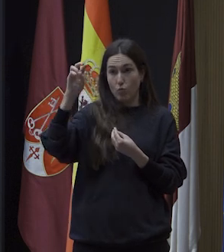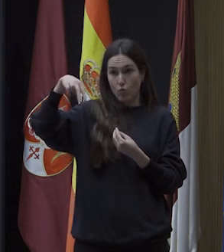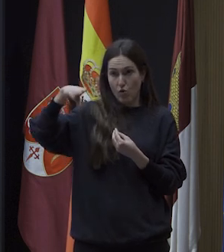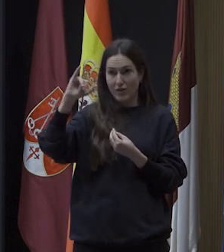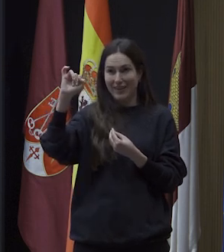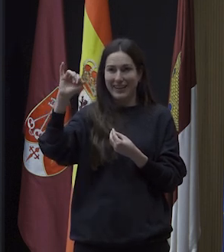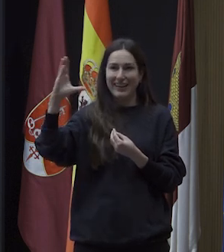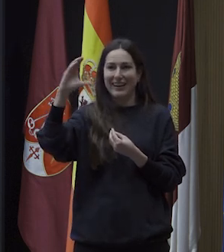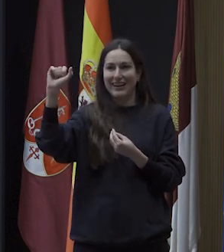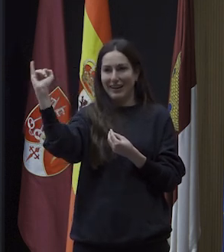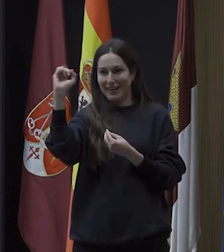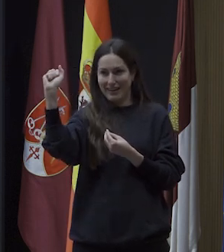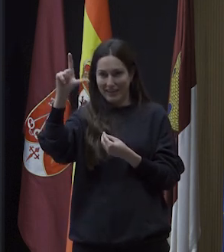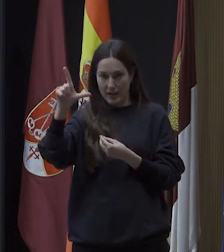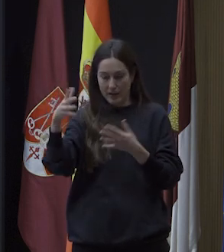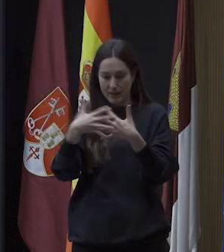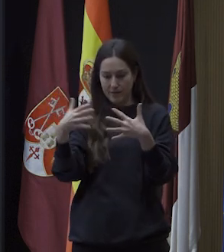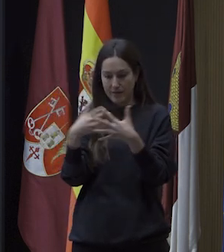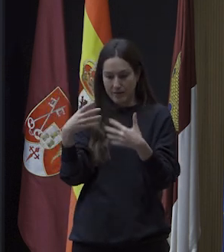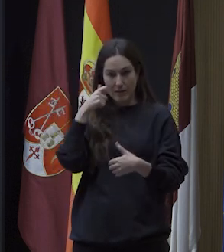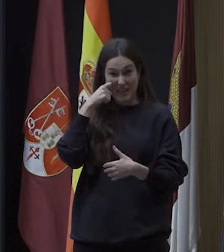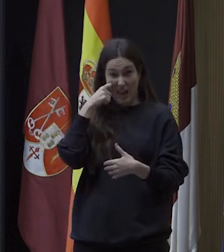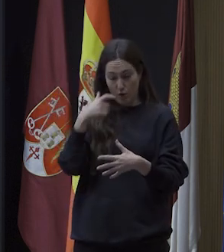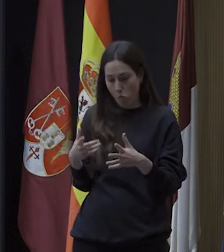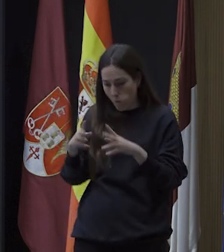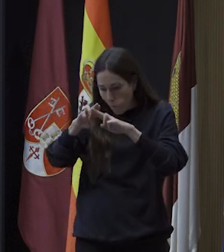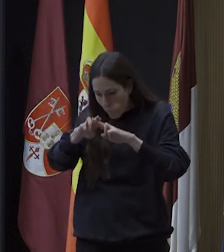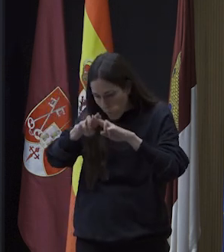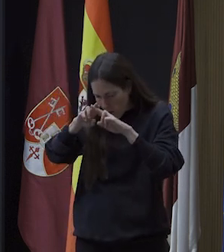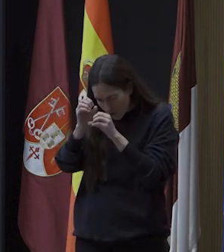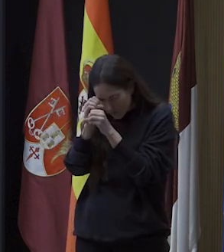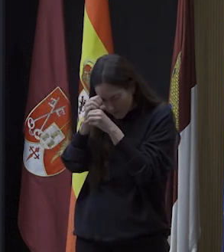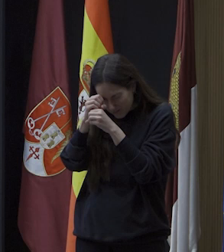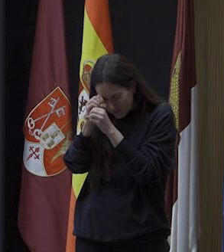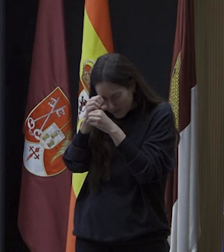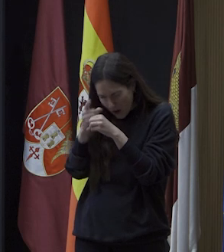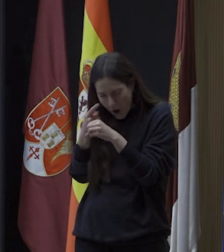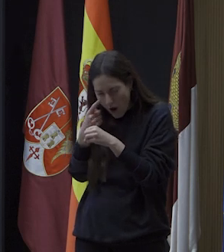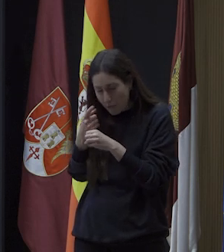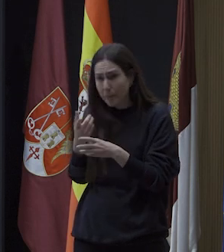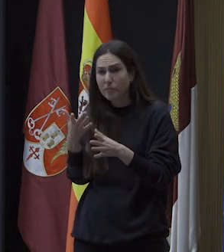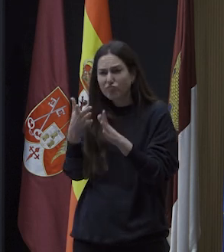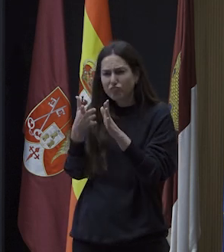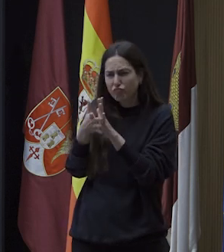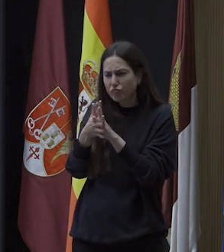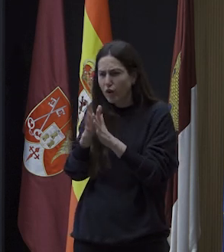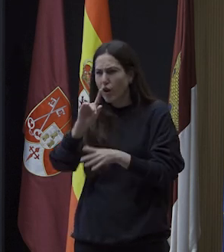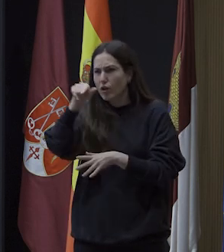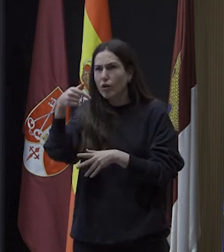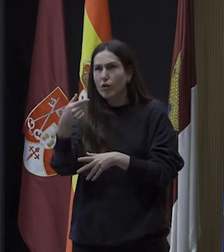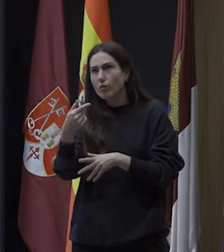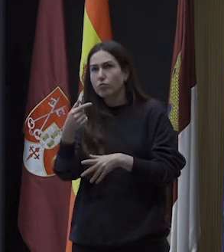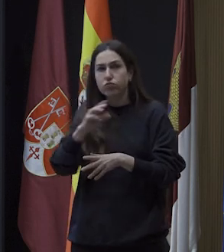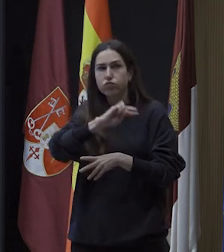tejidos y observar en estos tejidos qué aspecto tenían e intentar sacar conclusiones de eso. Y entonces está muy bien porque él en